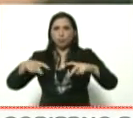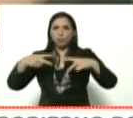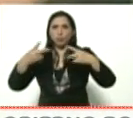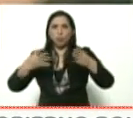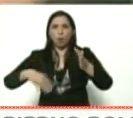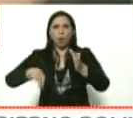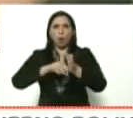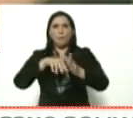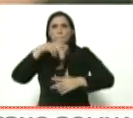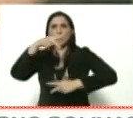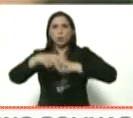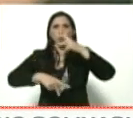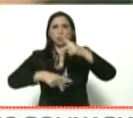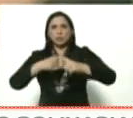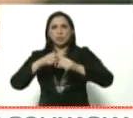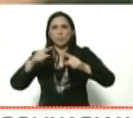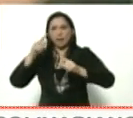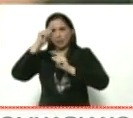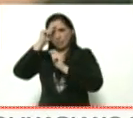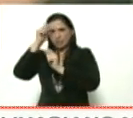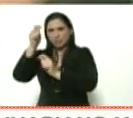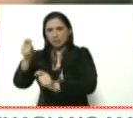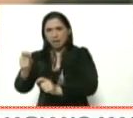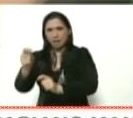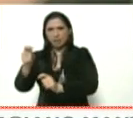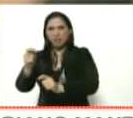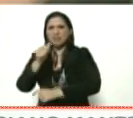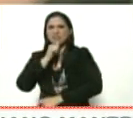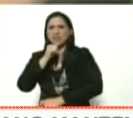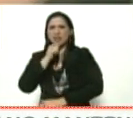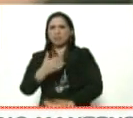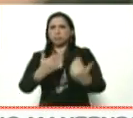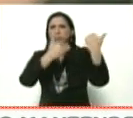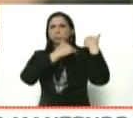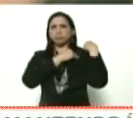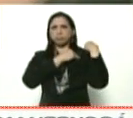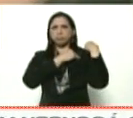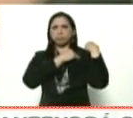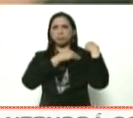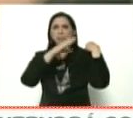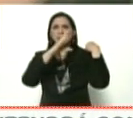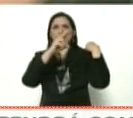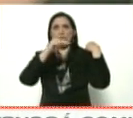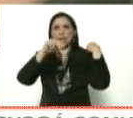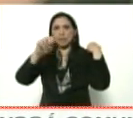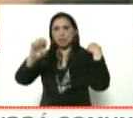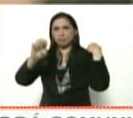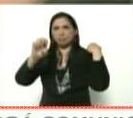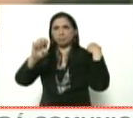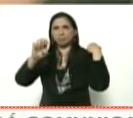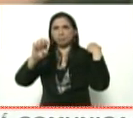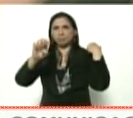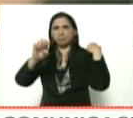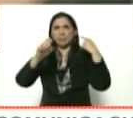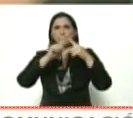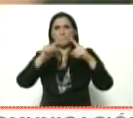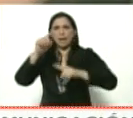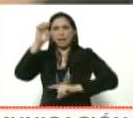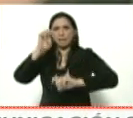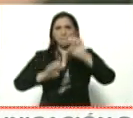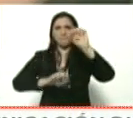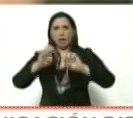los procesos para designar a los rectores del Consejo Nacional Electoral y para evaluar